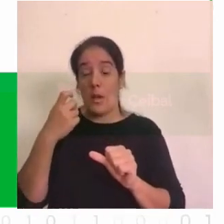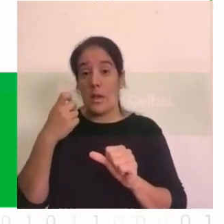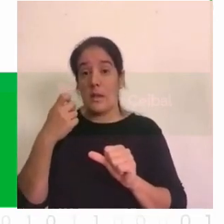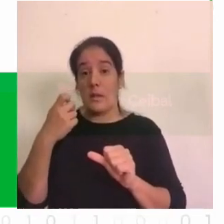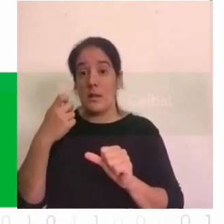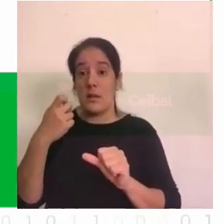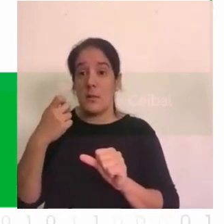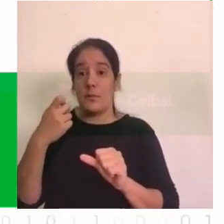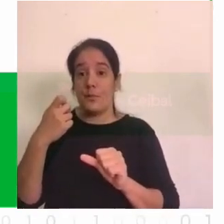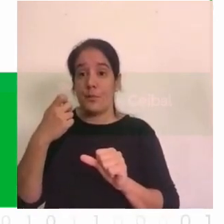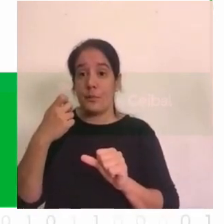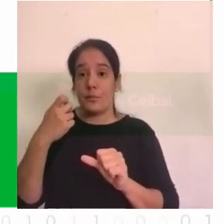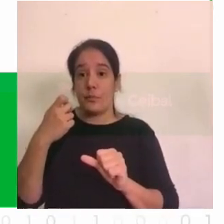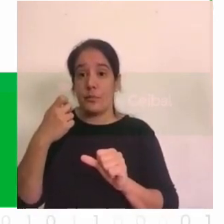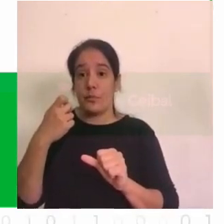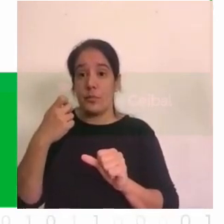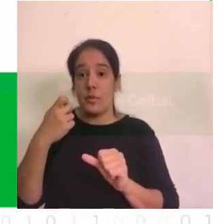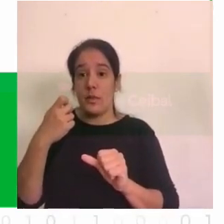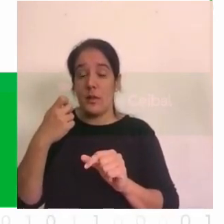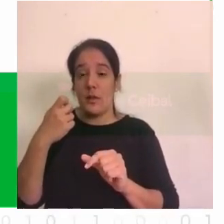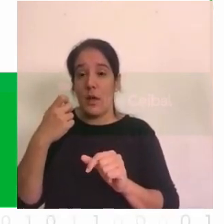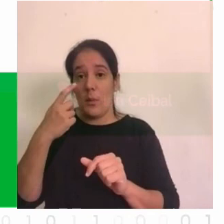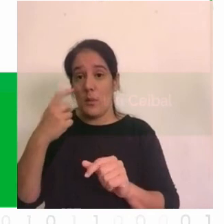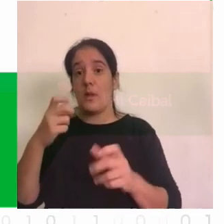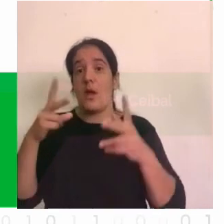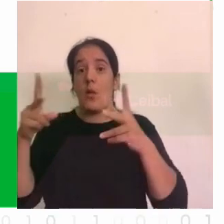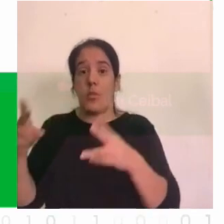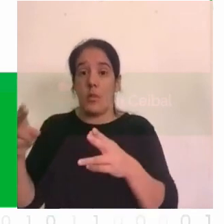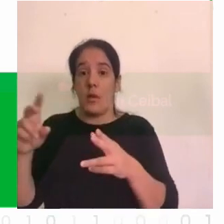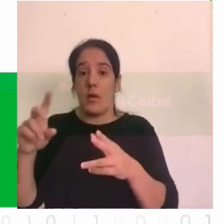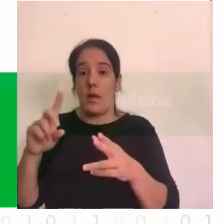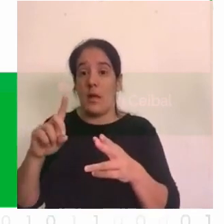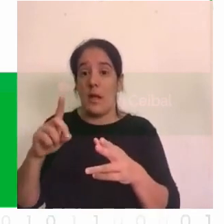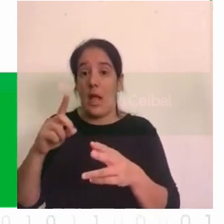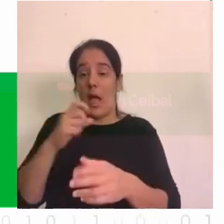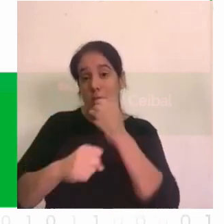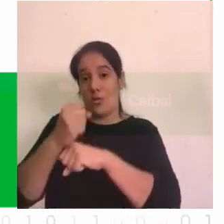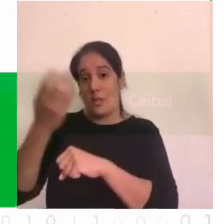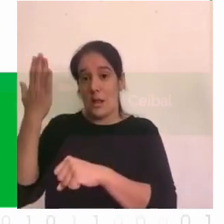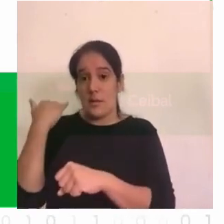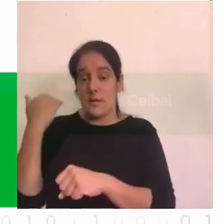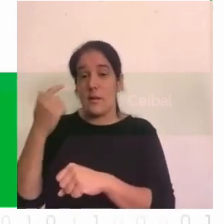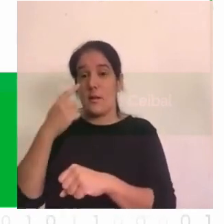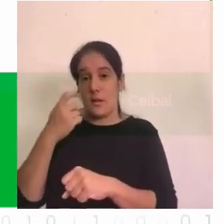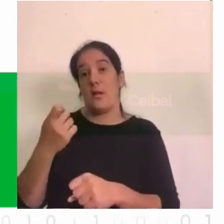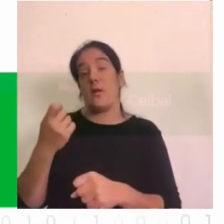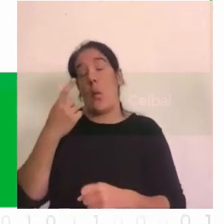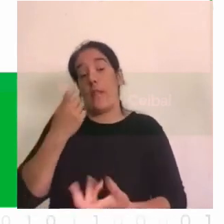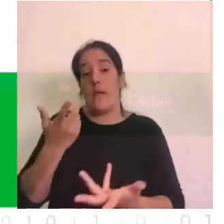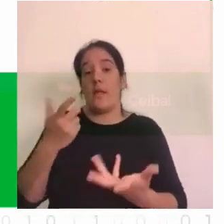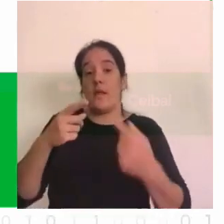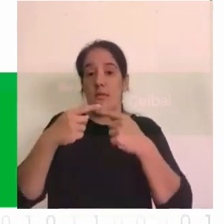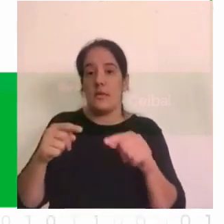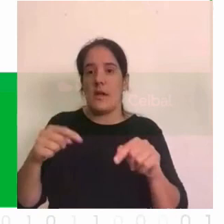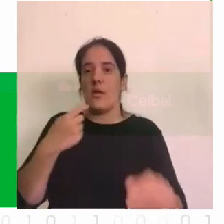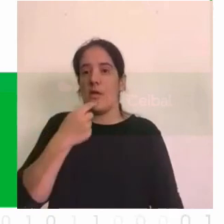un periodo y 2 periodos hacia atrás debería ser significativo. O sea, lo que quiero decir con esto es que si yo encuentro que ese coeficiente es significativo,